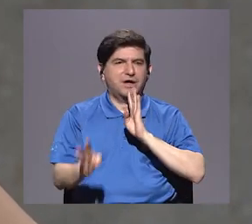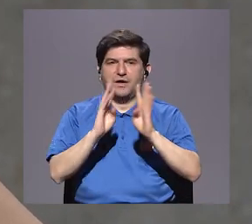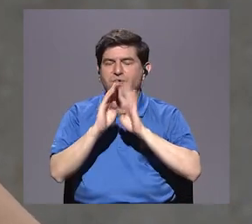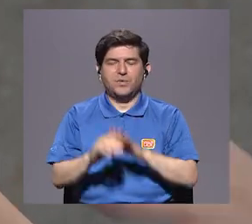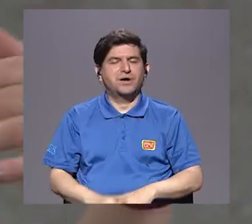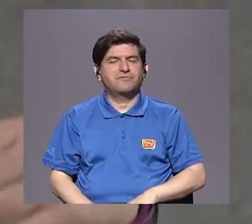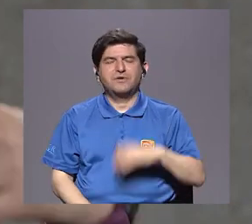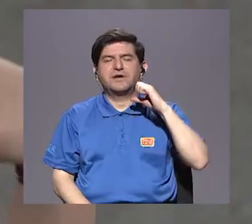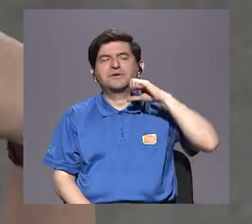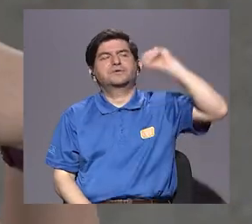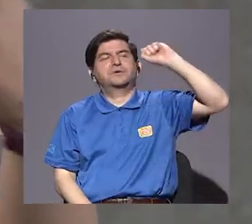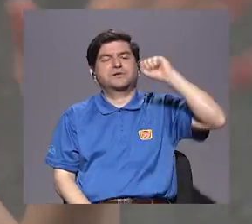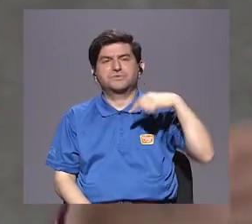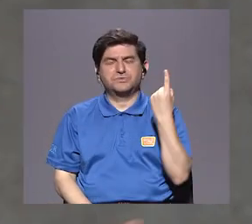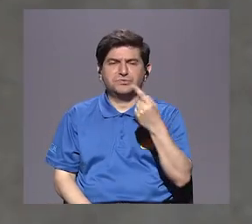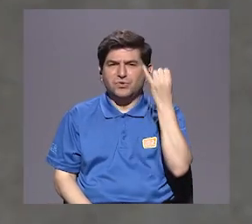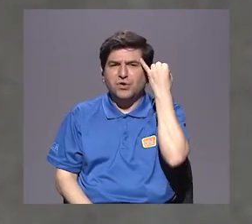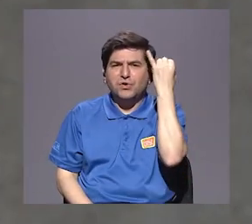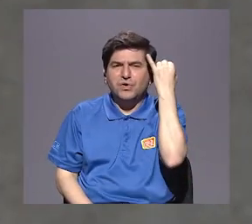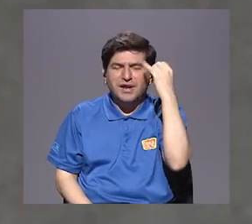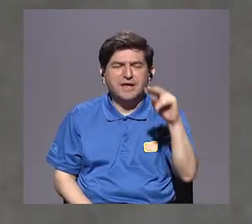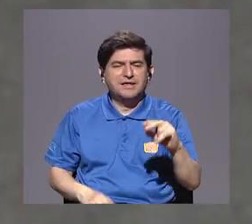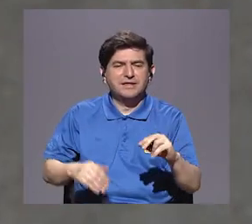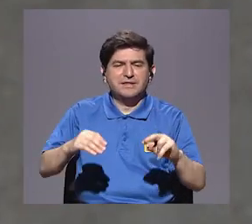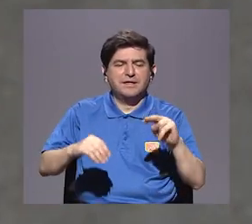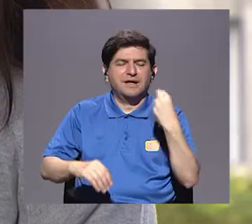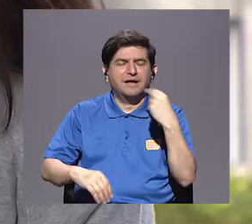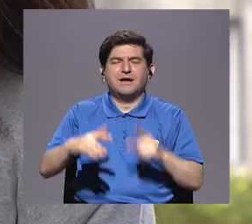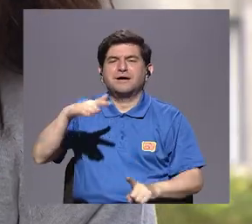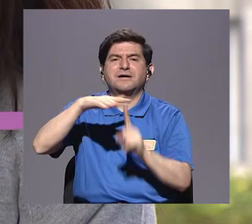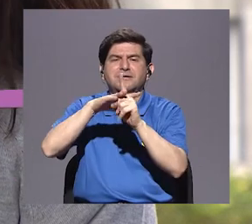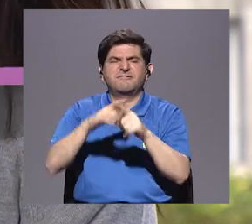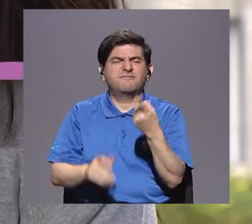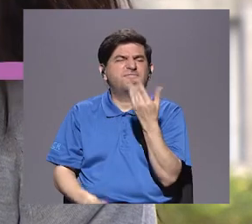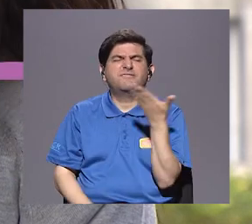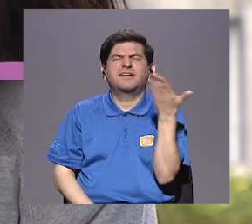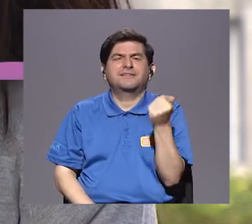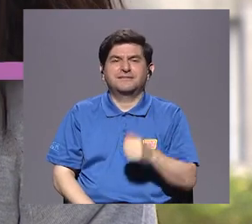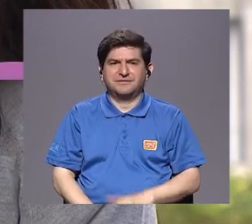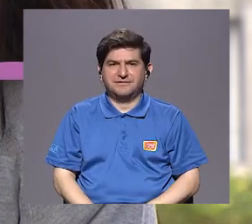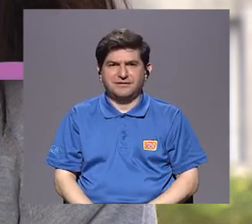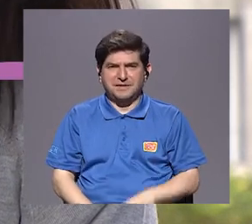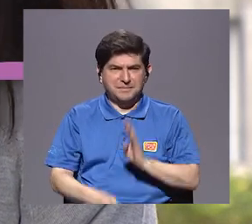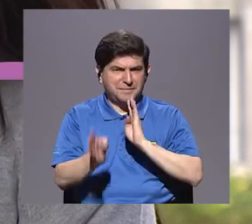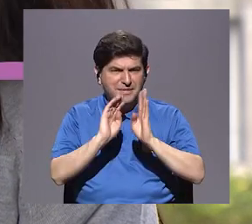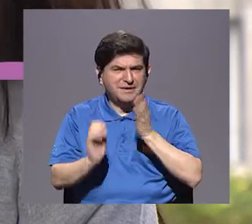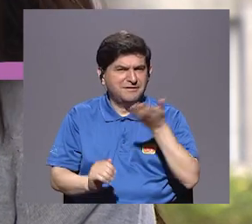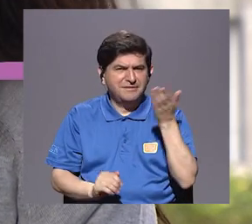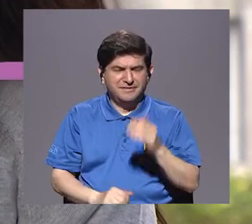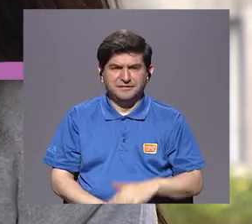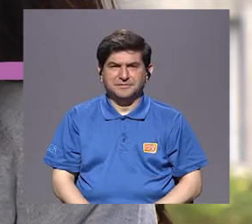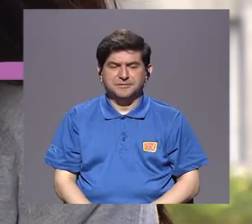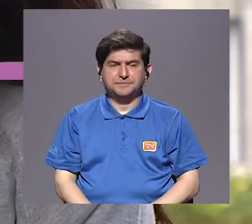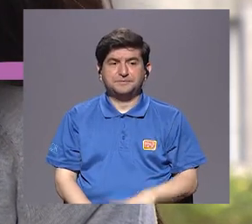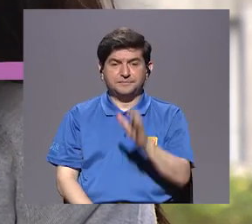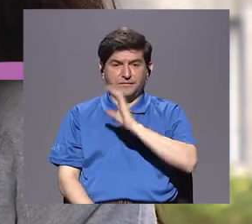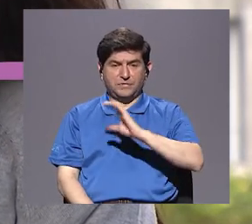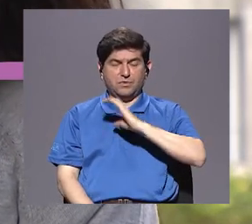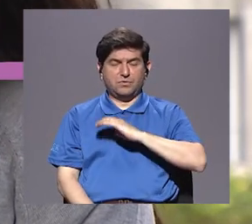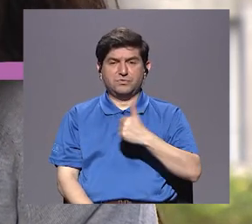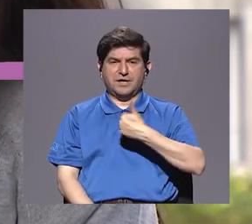de suicidio, más allá de la noticia? ¿Qué nos hace falta, tal vez, de conversar? La